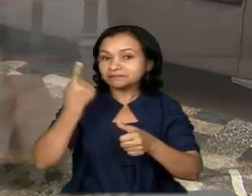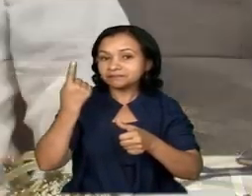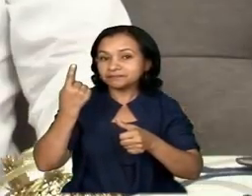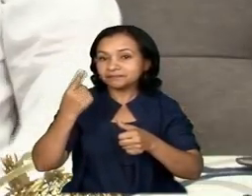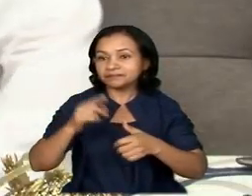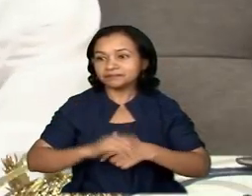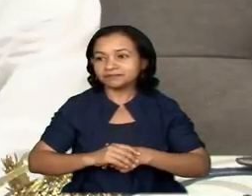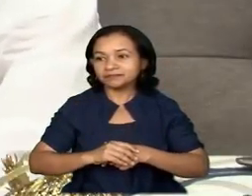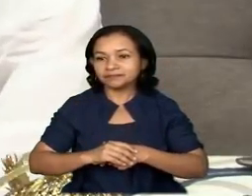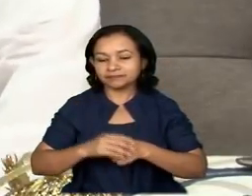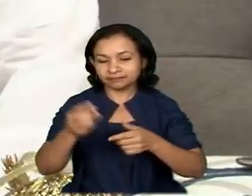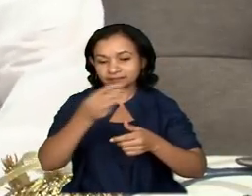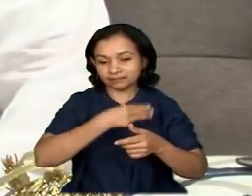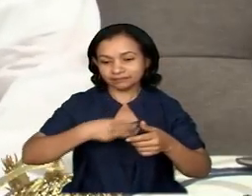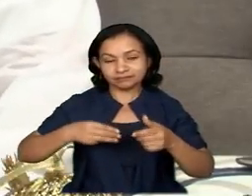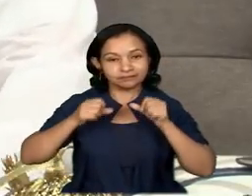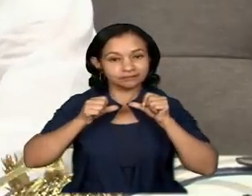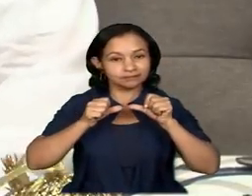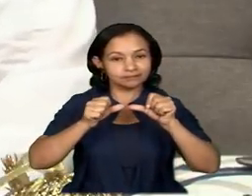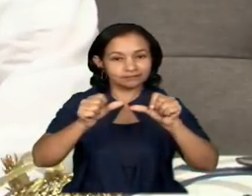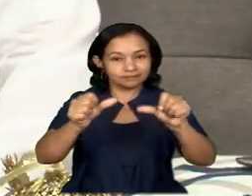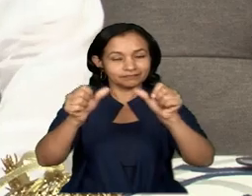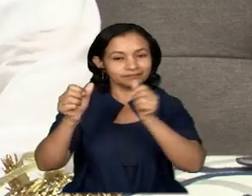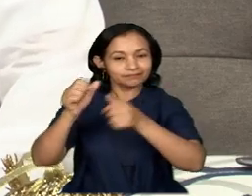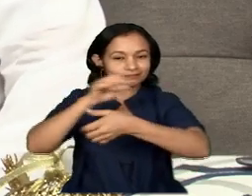un compañero ministro, pues más que señor ministro. Eso,